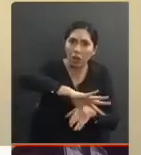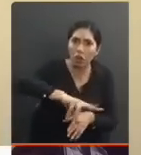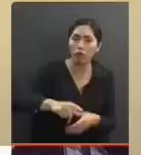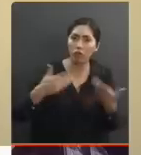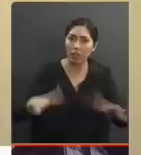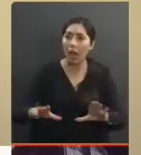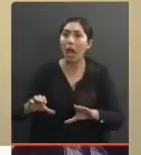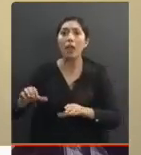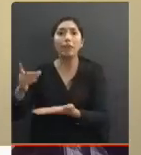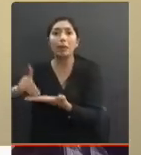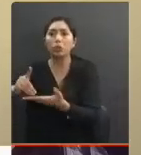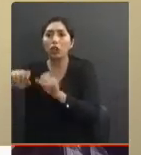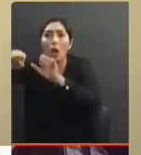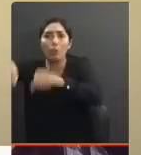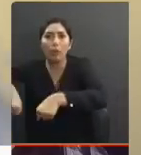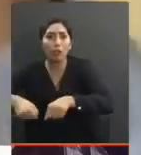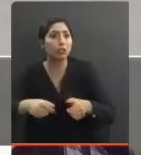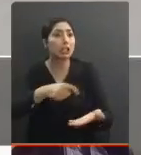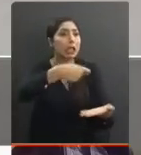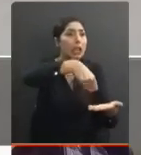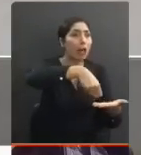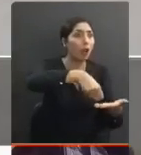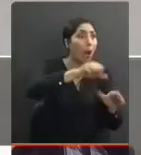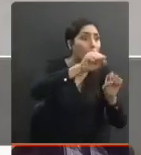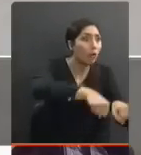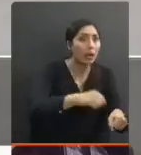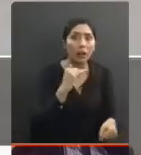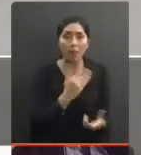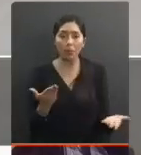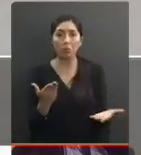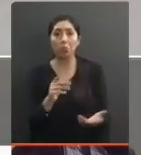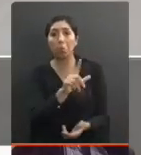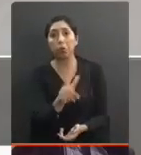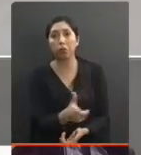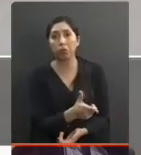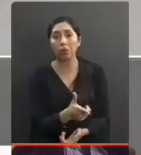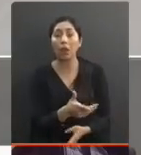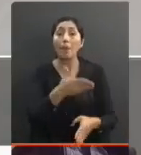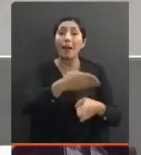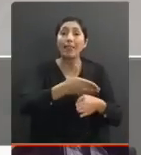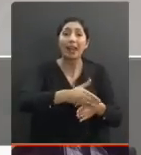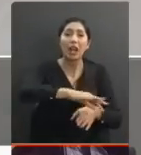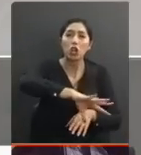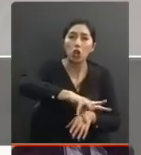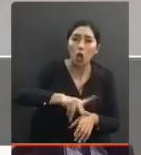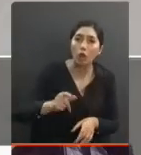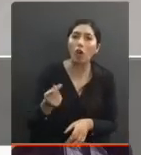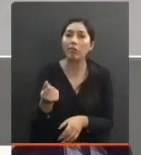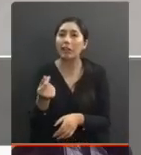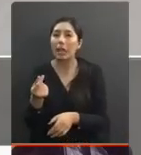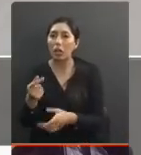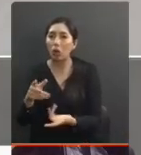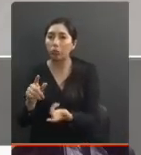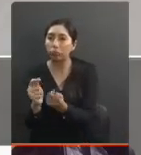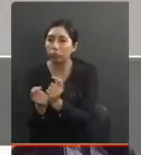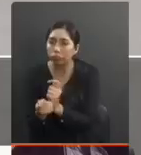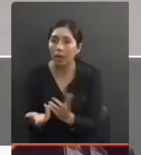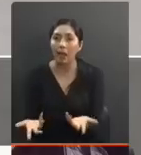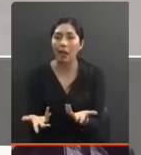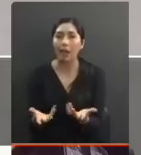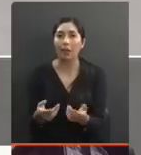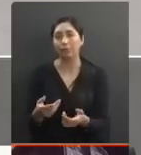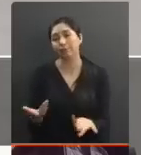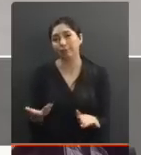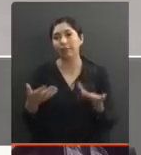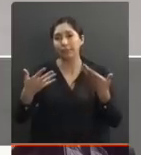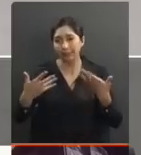Diputados y aprobando en el Senado sale la ley. El robo de madera y el lavado de dinero son evidentes que han